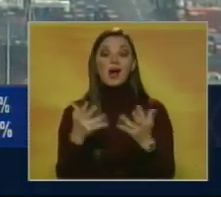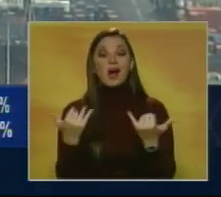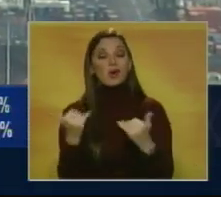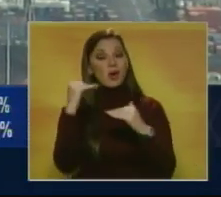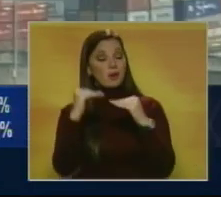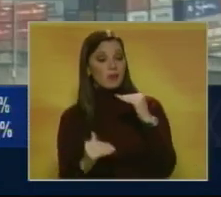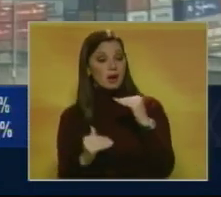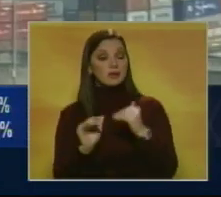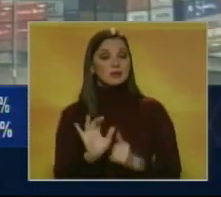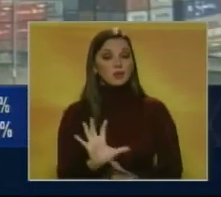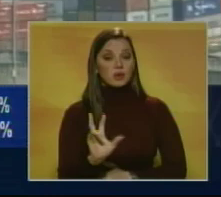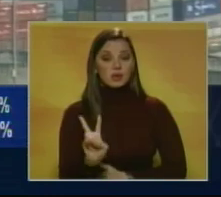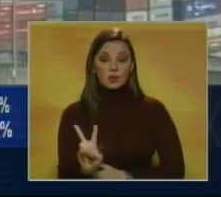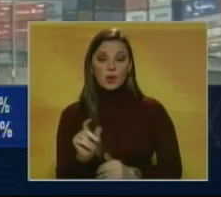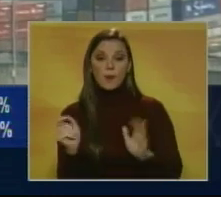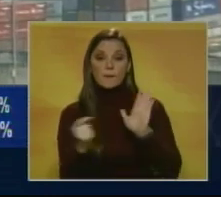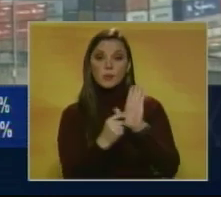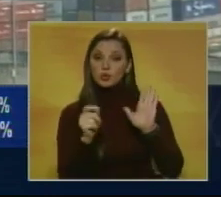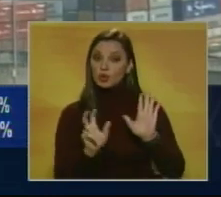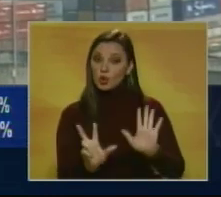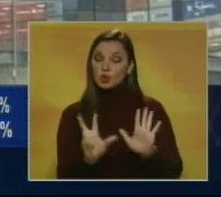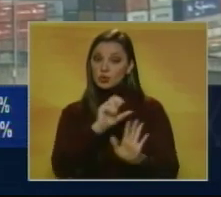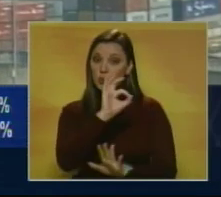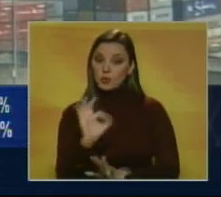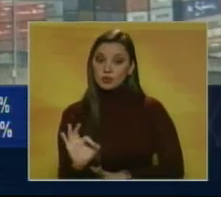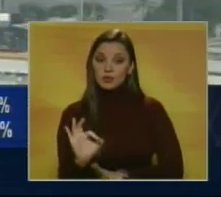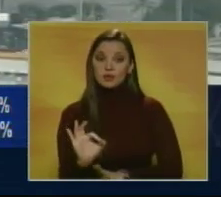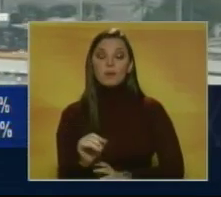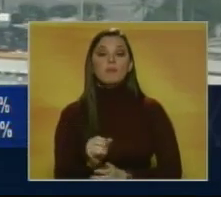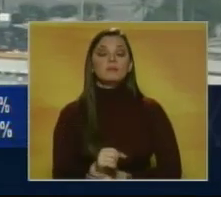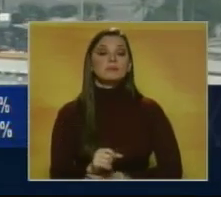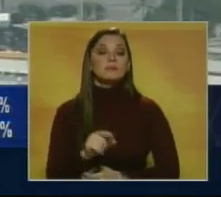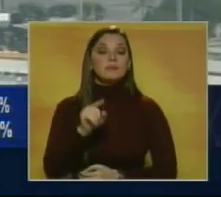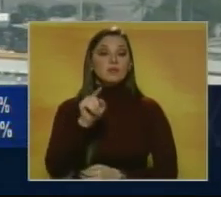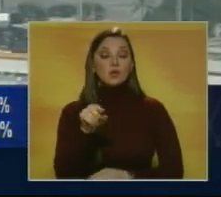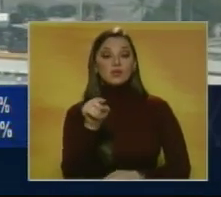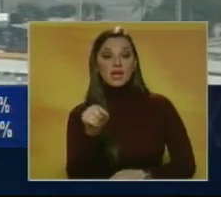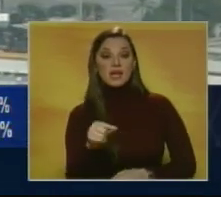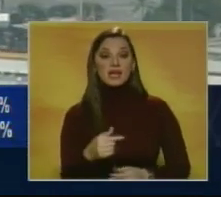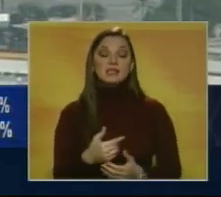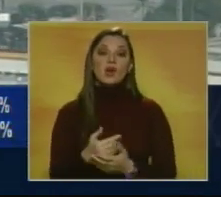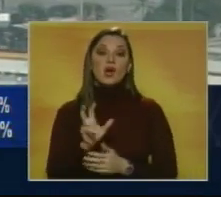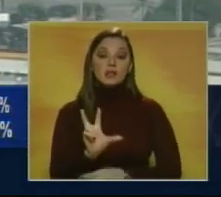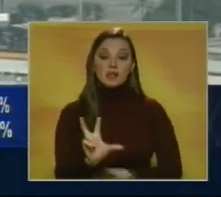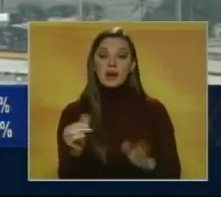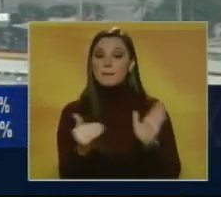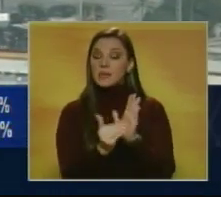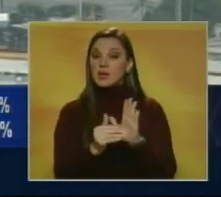de 52.8% en términos de valor, al acumular en ese lapso